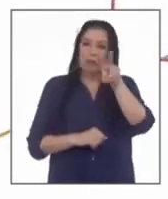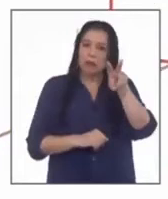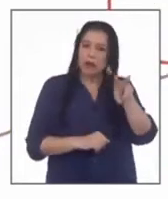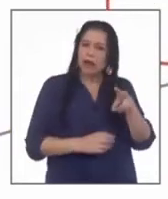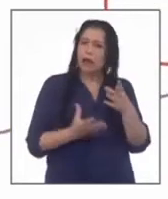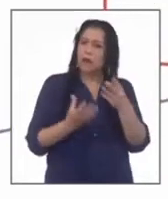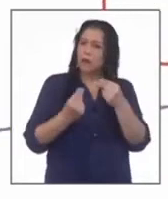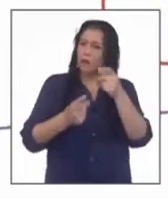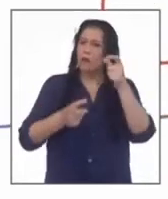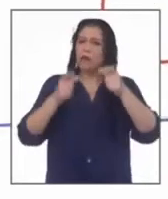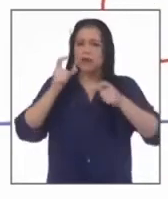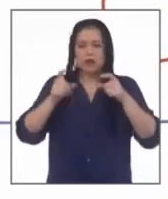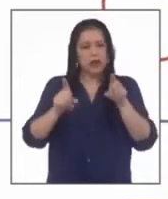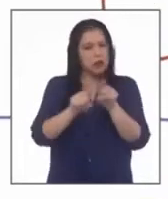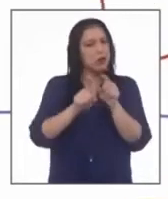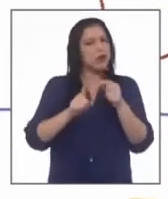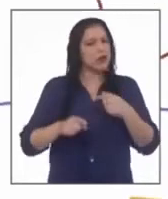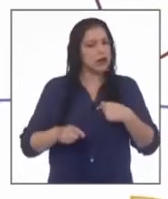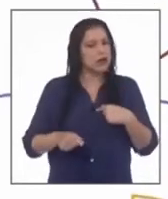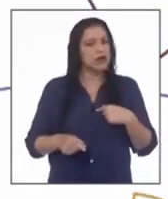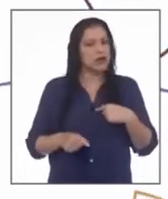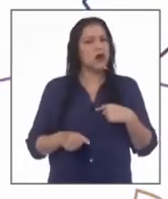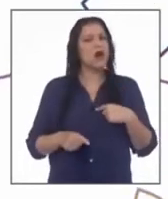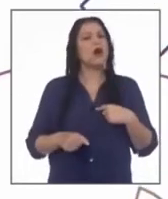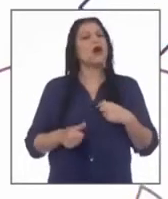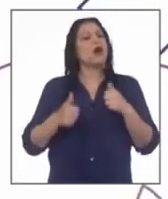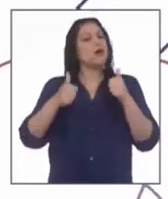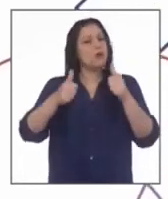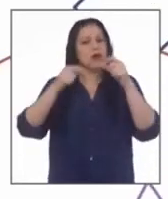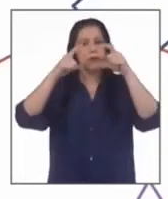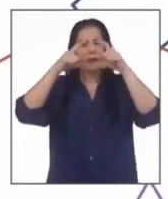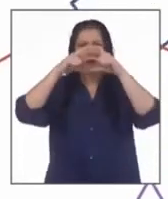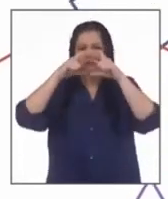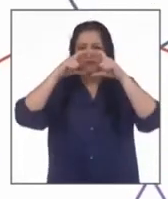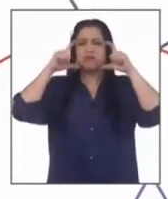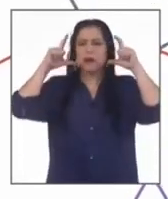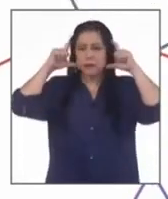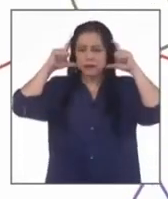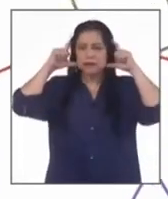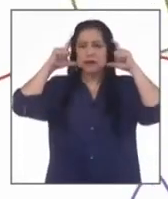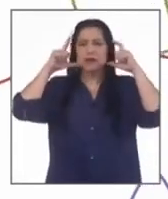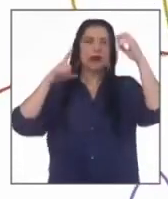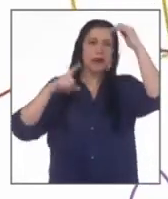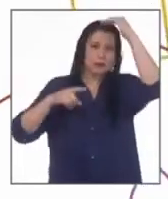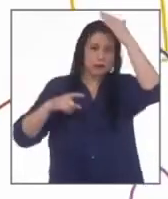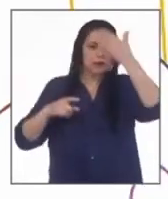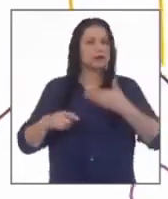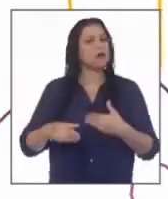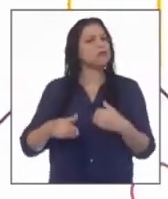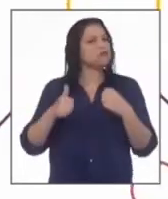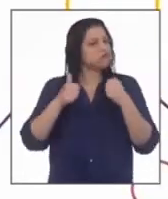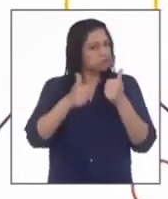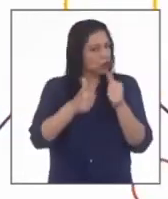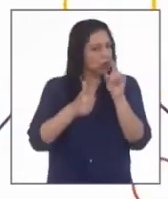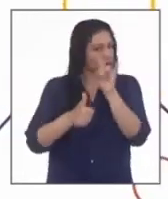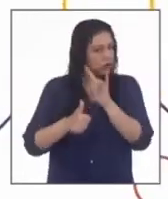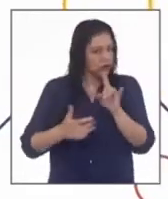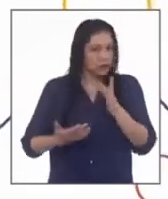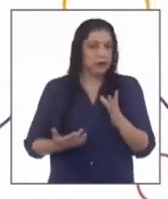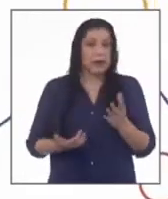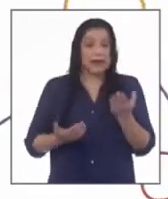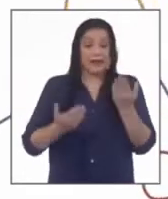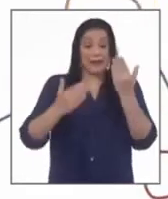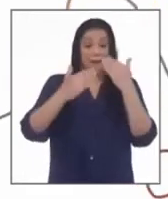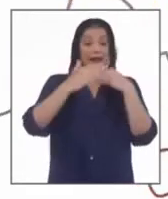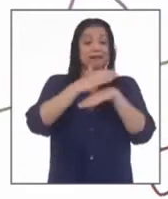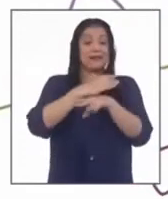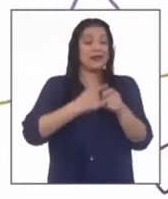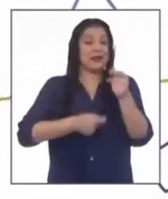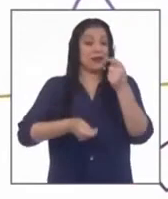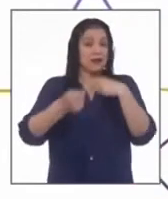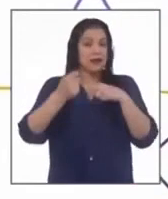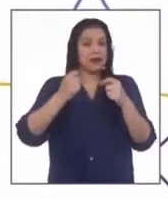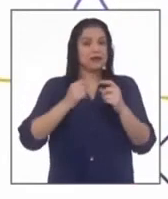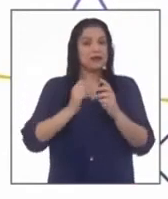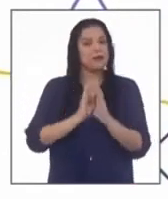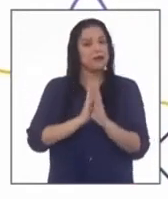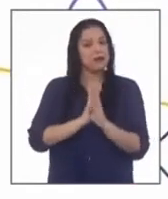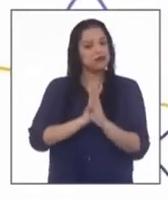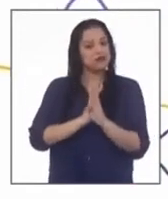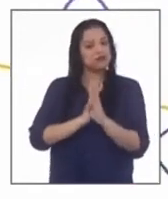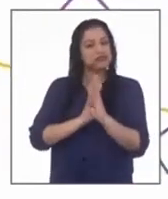de personas, así como yo, tenían bien colocada su mascarilla y su protector facial. Para entrar a los negocios había una